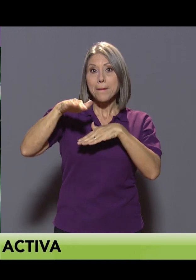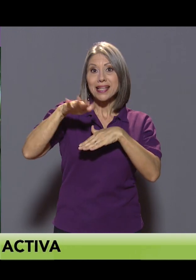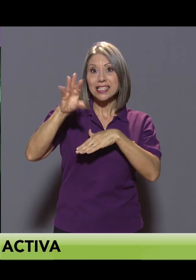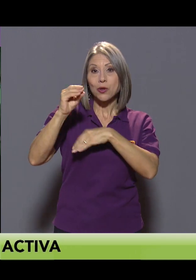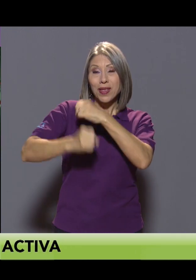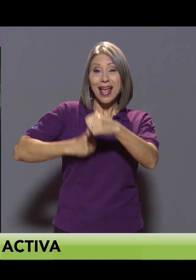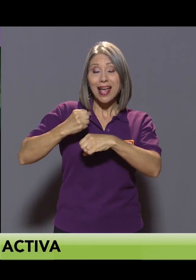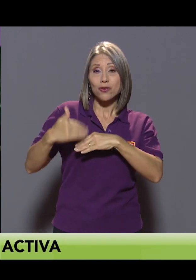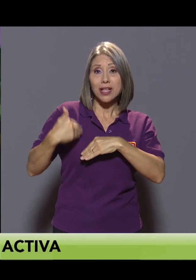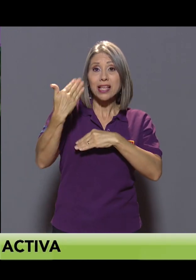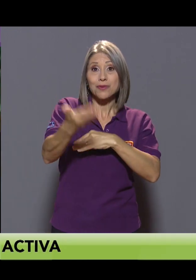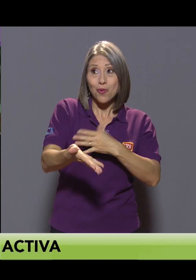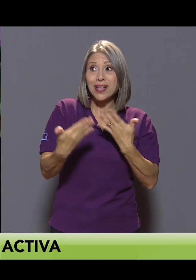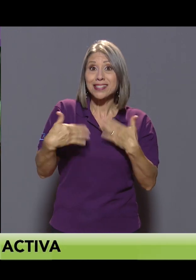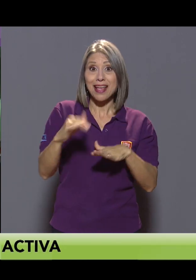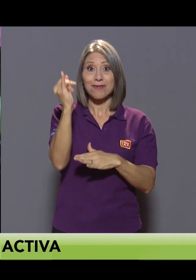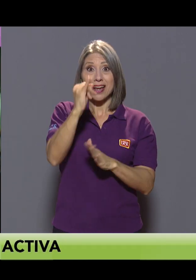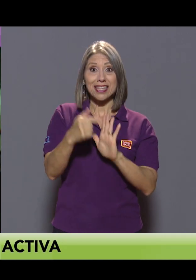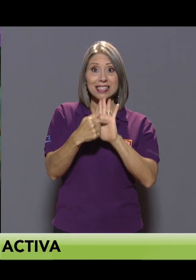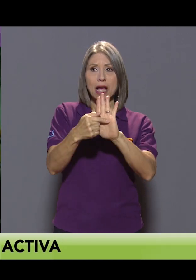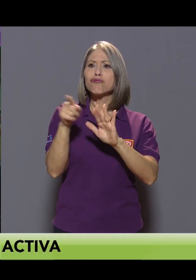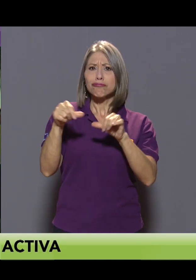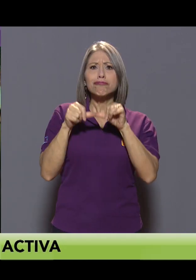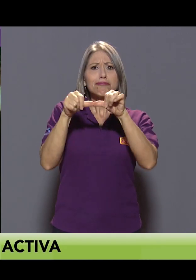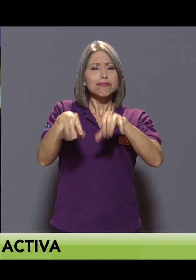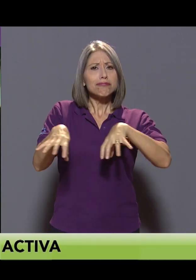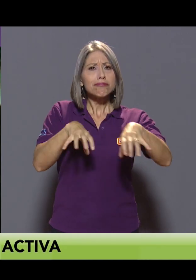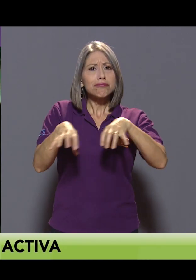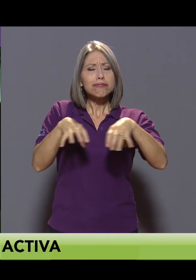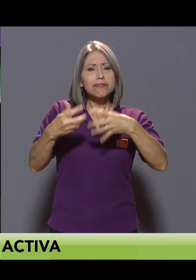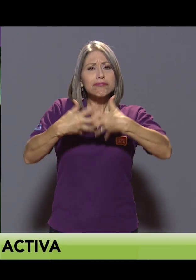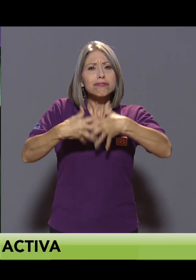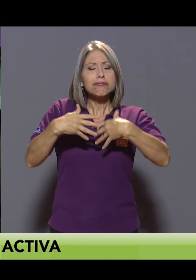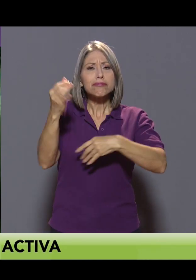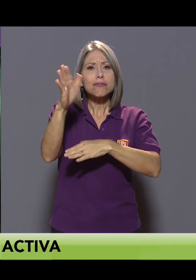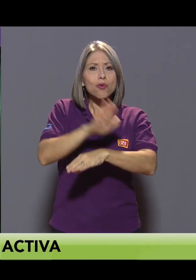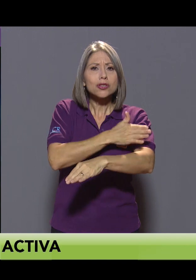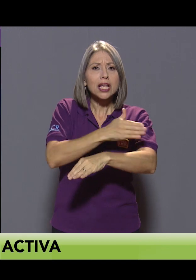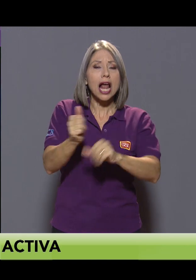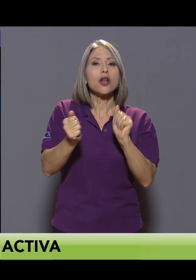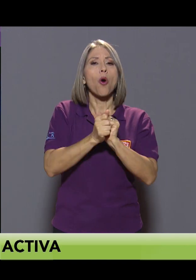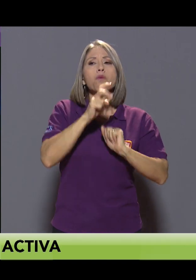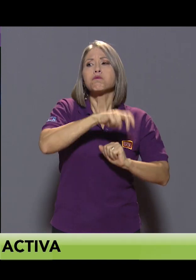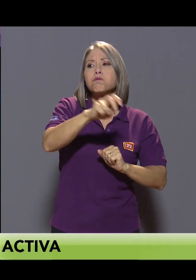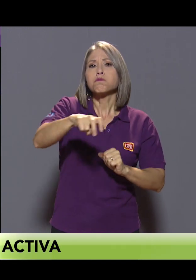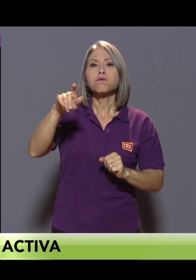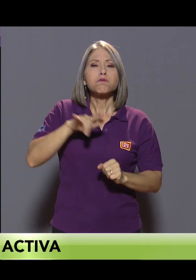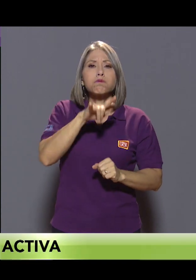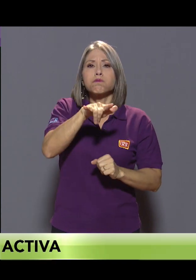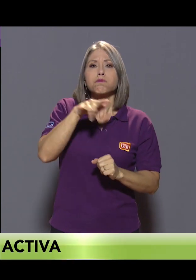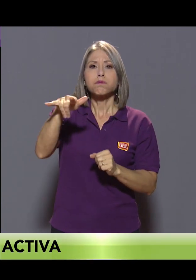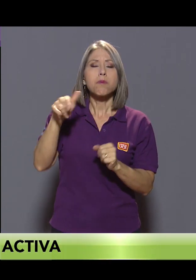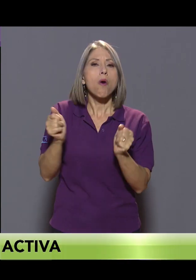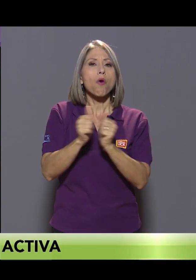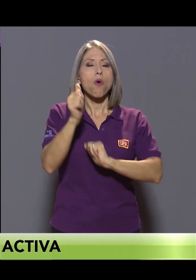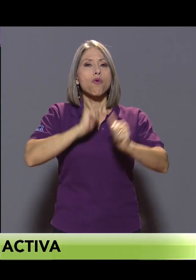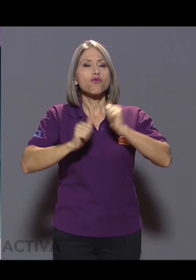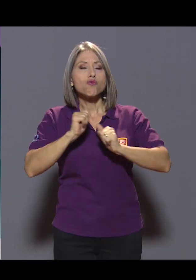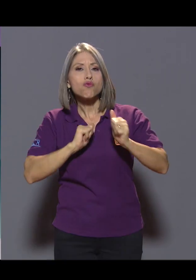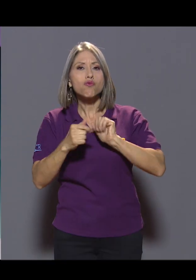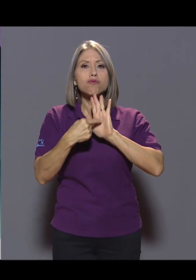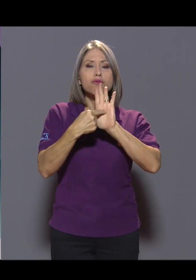50 años después de su debut artístico, Cher continúa activa en la industria musical con giras, shows y lanzamientos de discos,